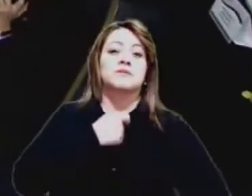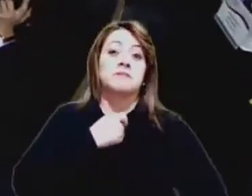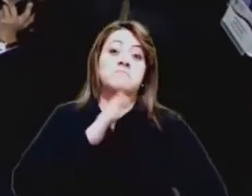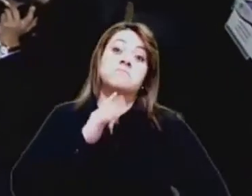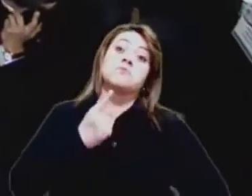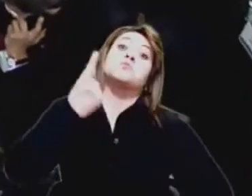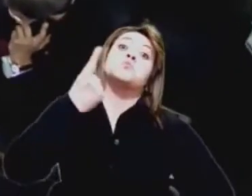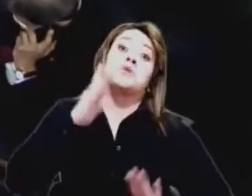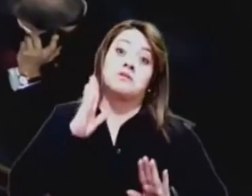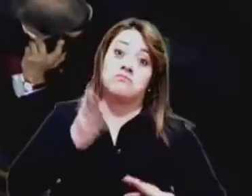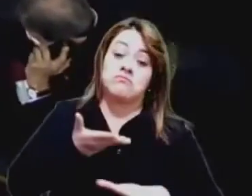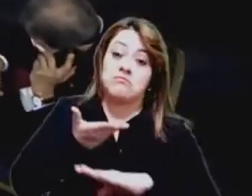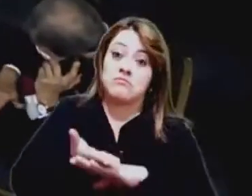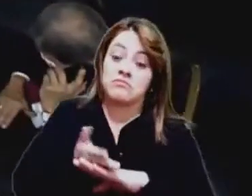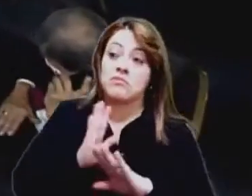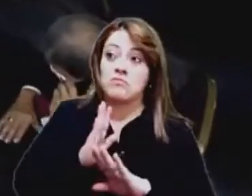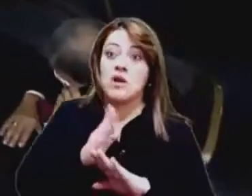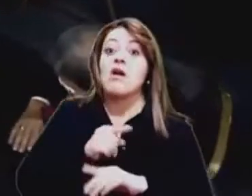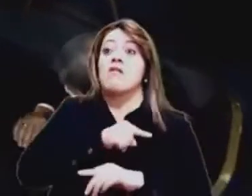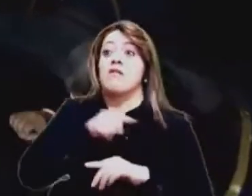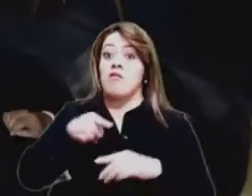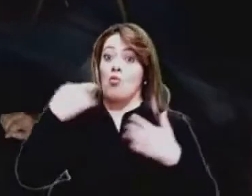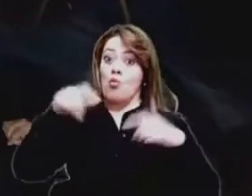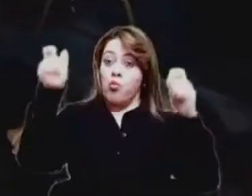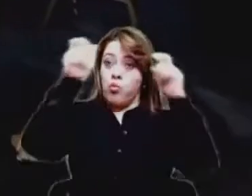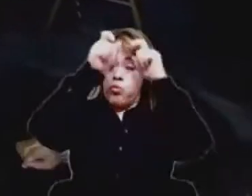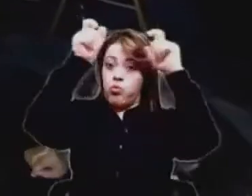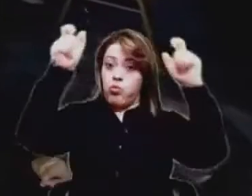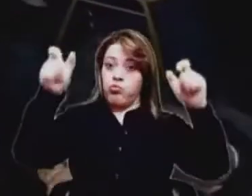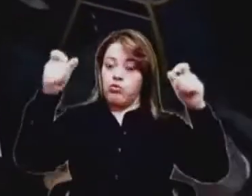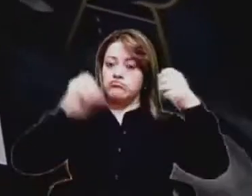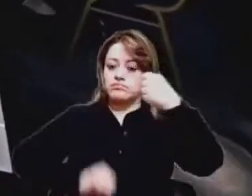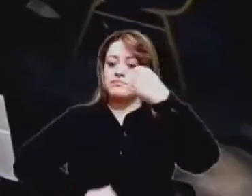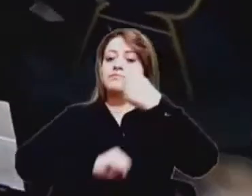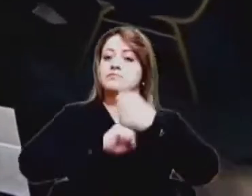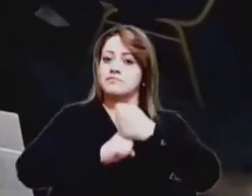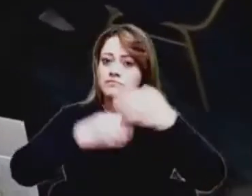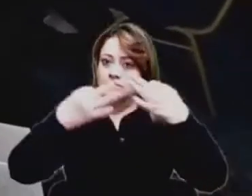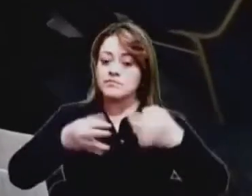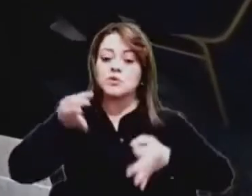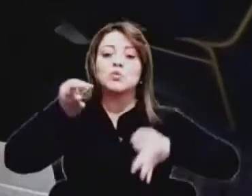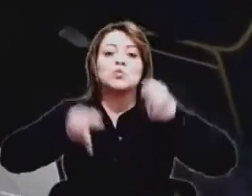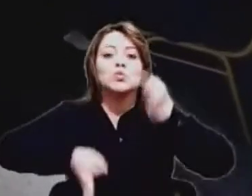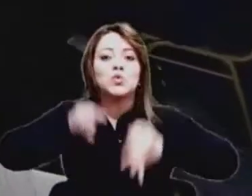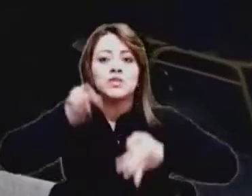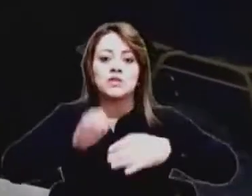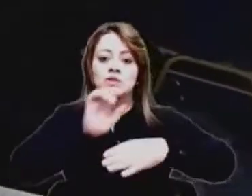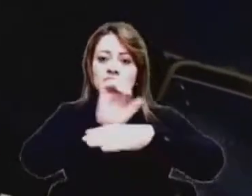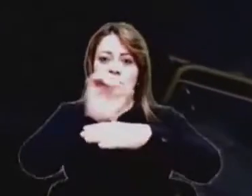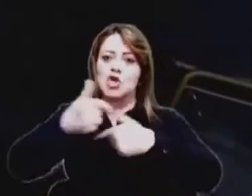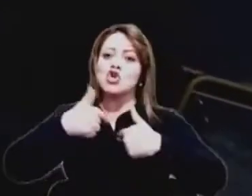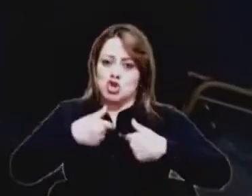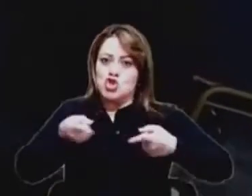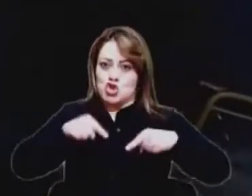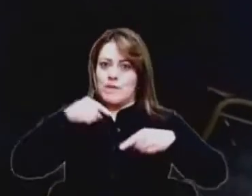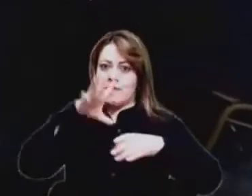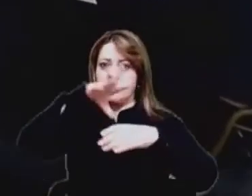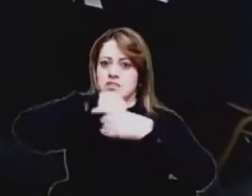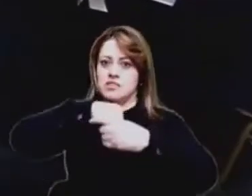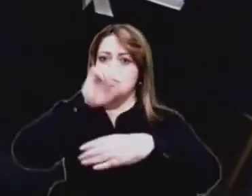tenido mucha acogida en el estado y los jurídicos de las entidades yo he sido jurídico entidad